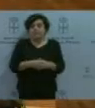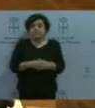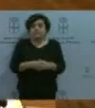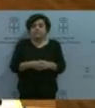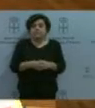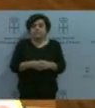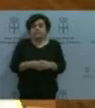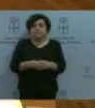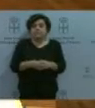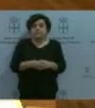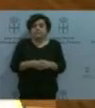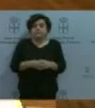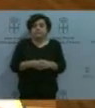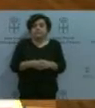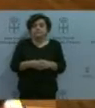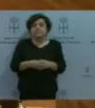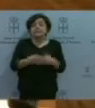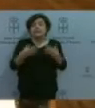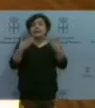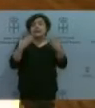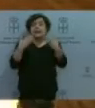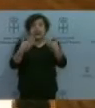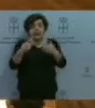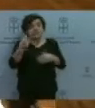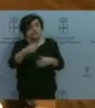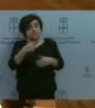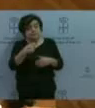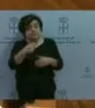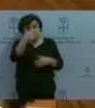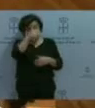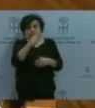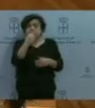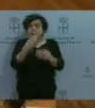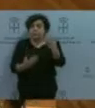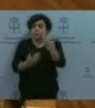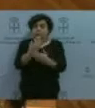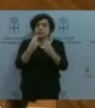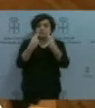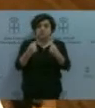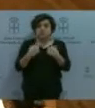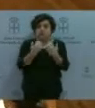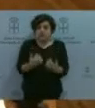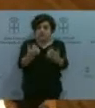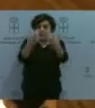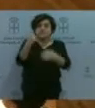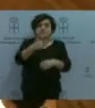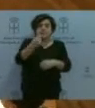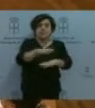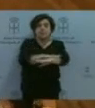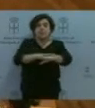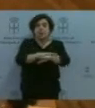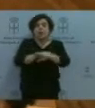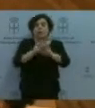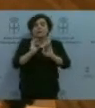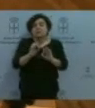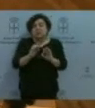Muchas gracias, presidente. Buenos días, señorías, presidente del Gobierno. Yo traía una intervención preparada, como